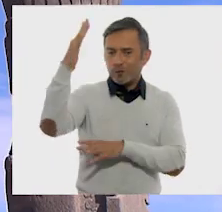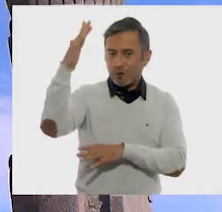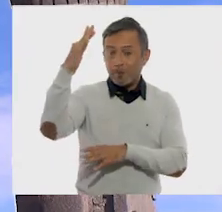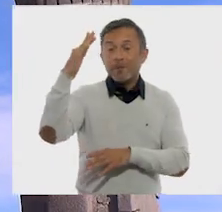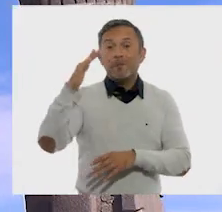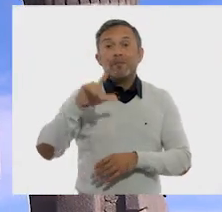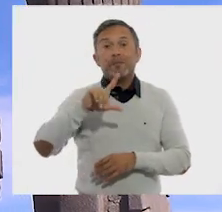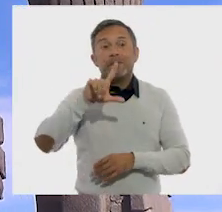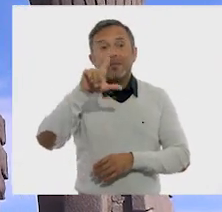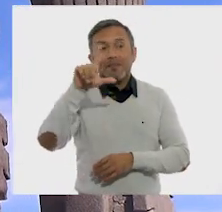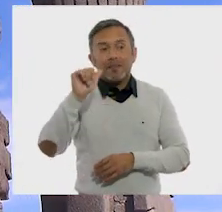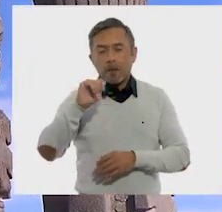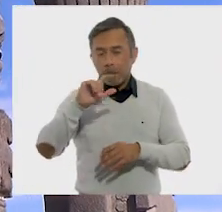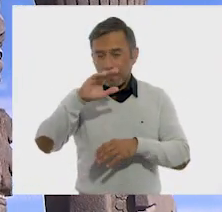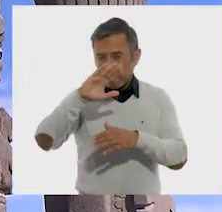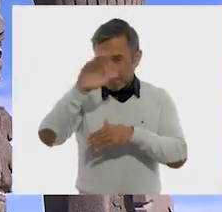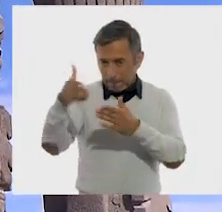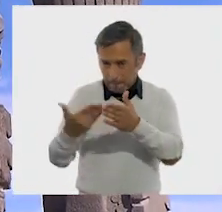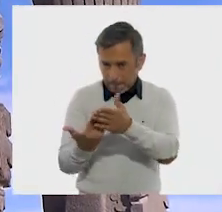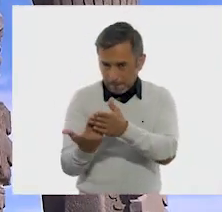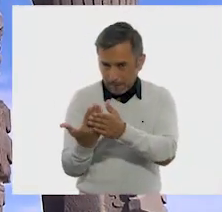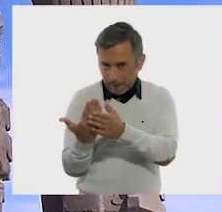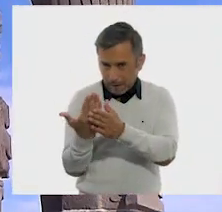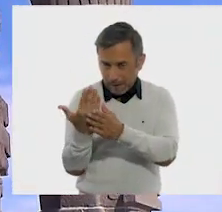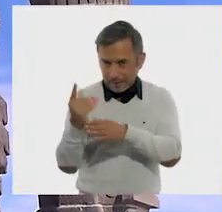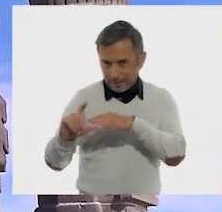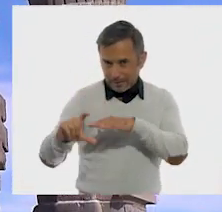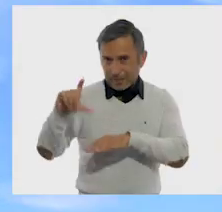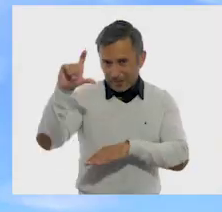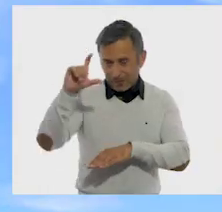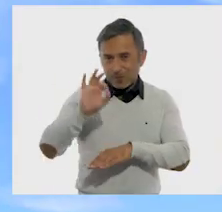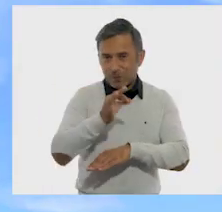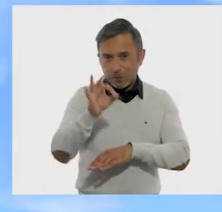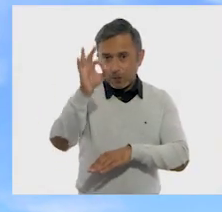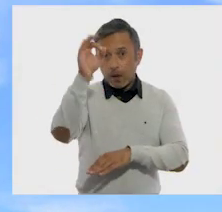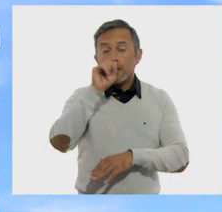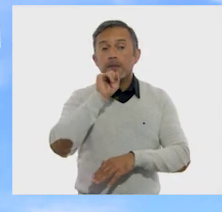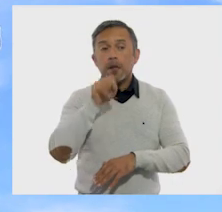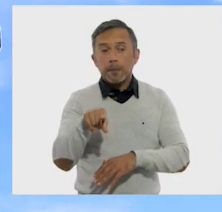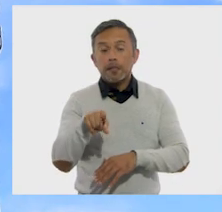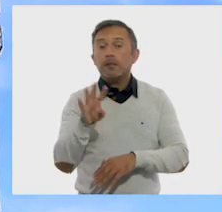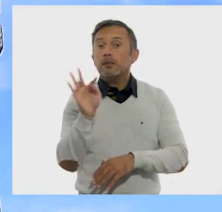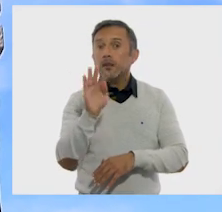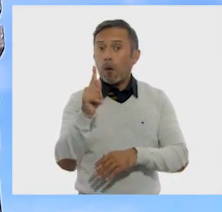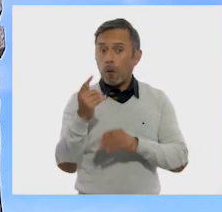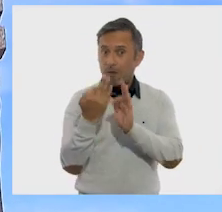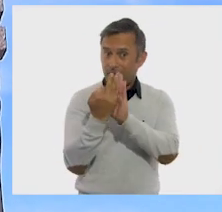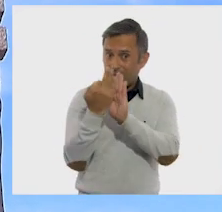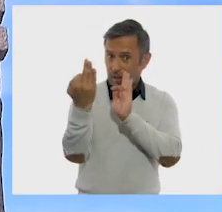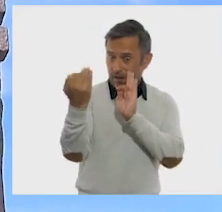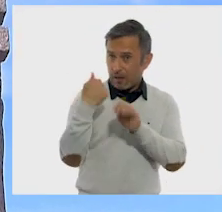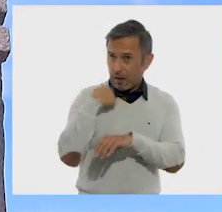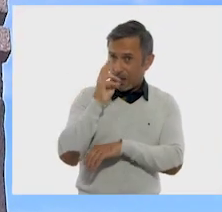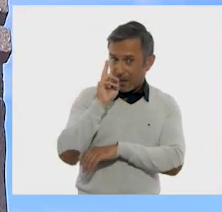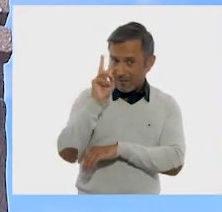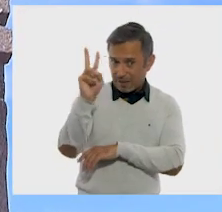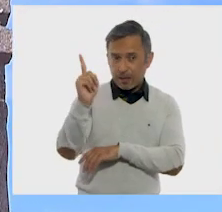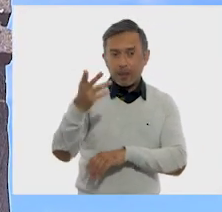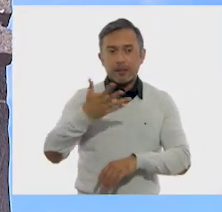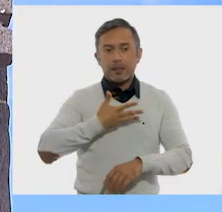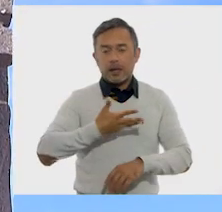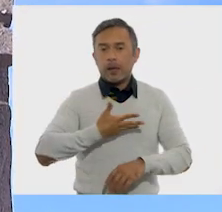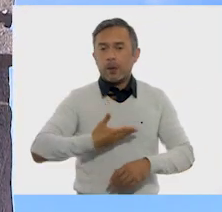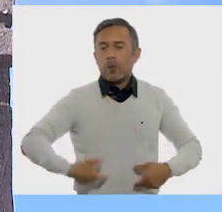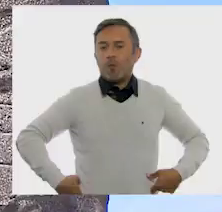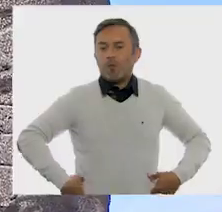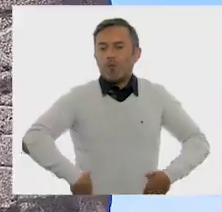ejemplo, amanece, ¿no? Cuando está amaneciendo. Igual, si continuamos, por ejemplo, viéndolo de frente, tiene su cinturón que